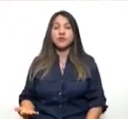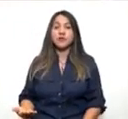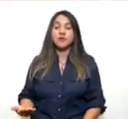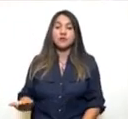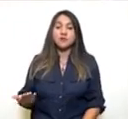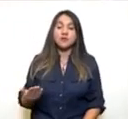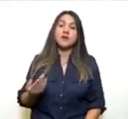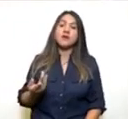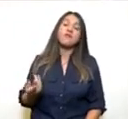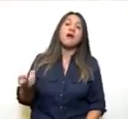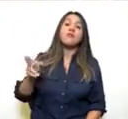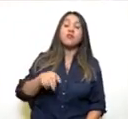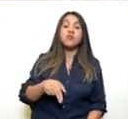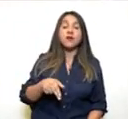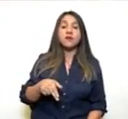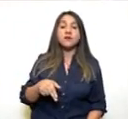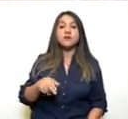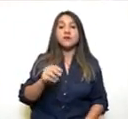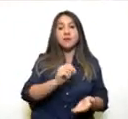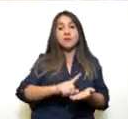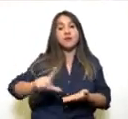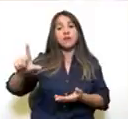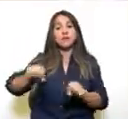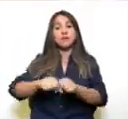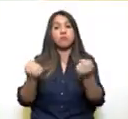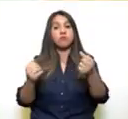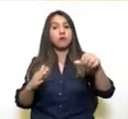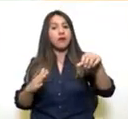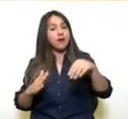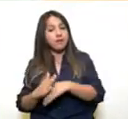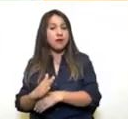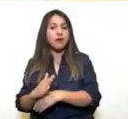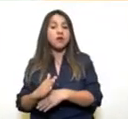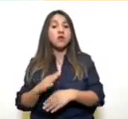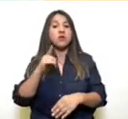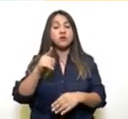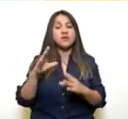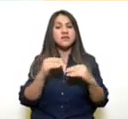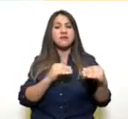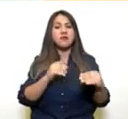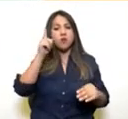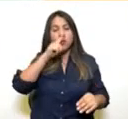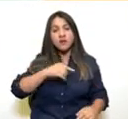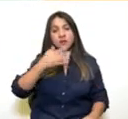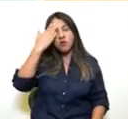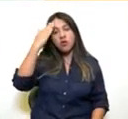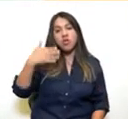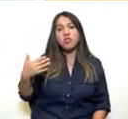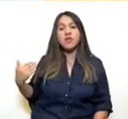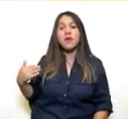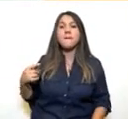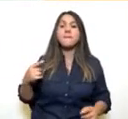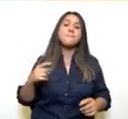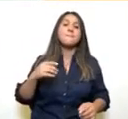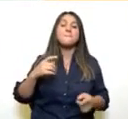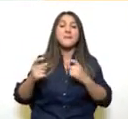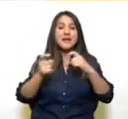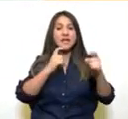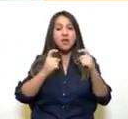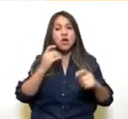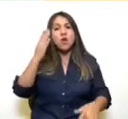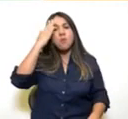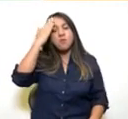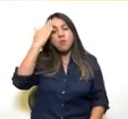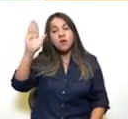va a volver a caer el emprendedor usted cree que se ha hablado en los últimos días peligro el populismo creo que es peligroso